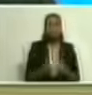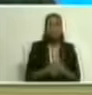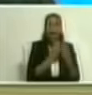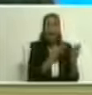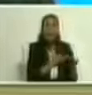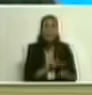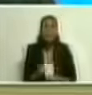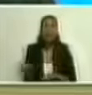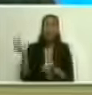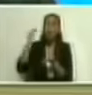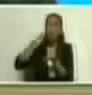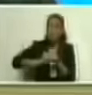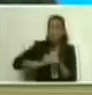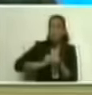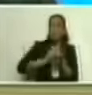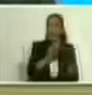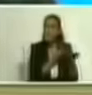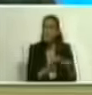invitar nuevamente